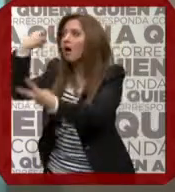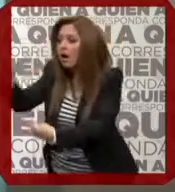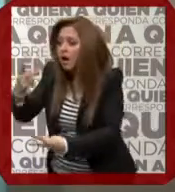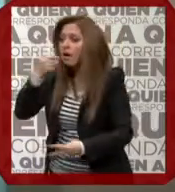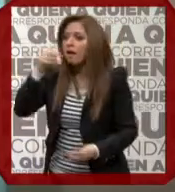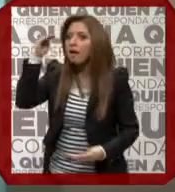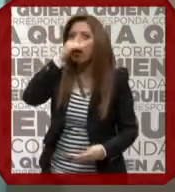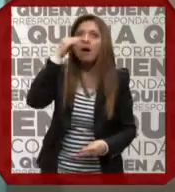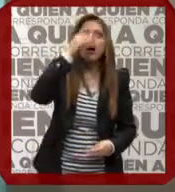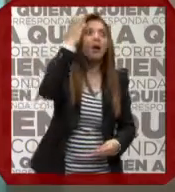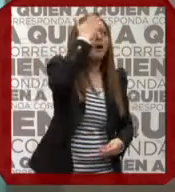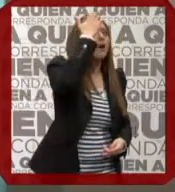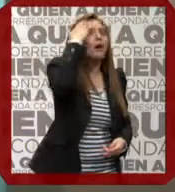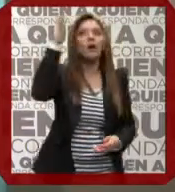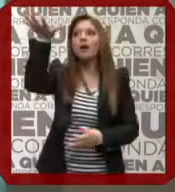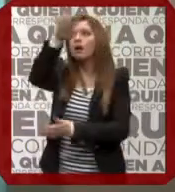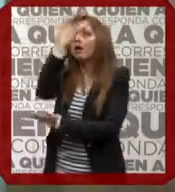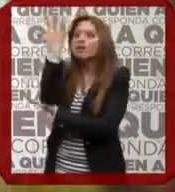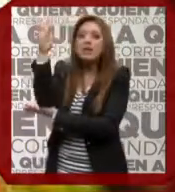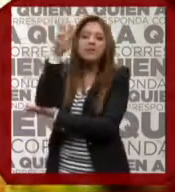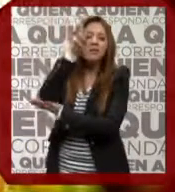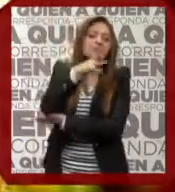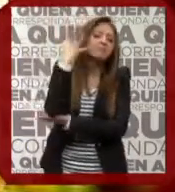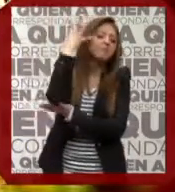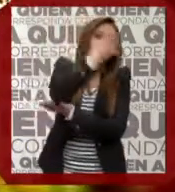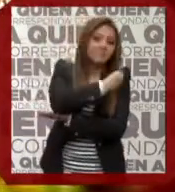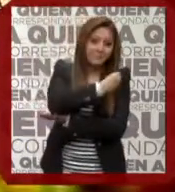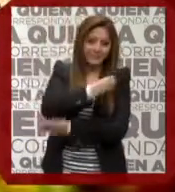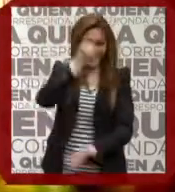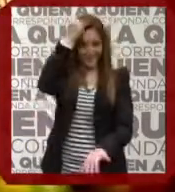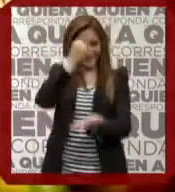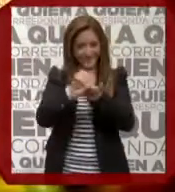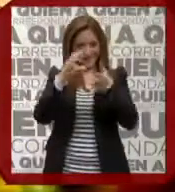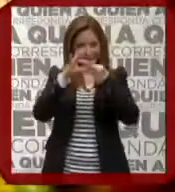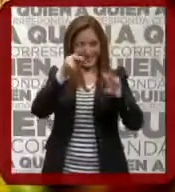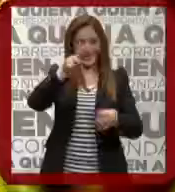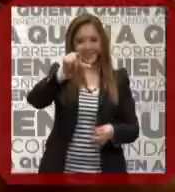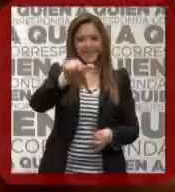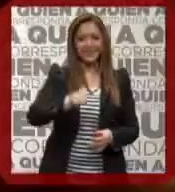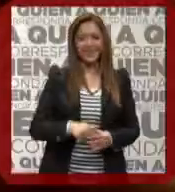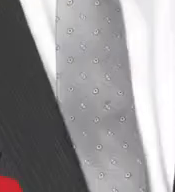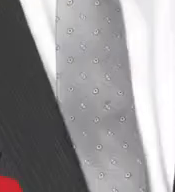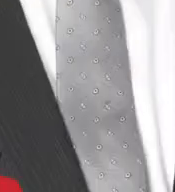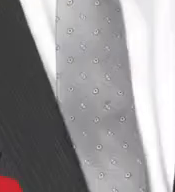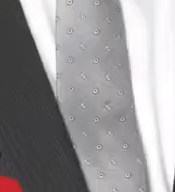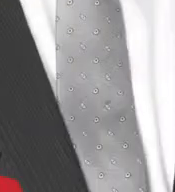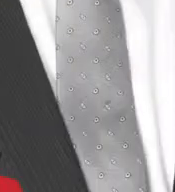y conociendo también niños lacandones que son una joya. Para quien corresponda, Carla Sandoval.